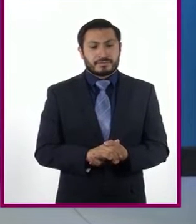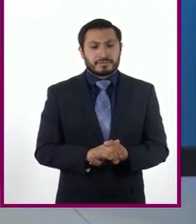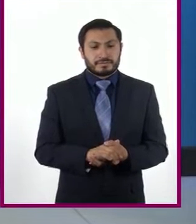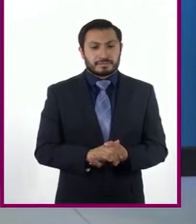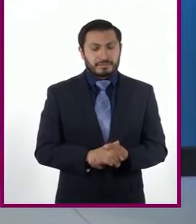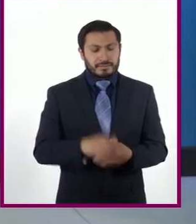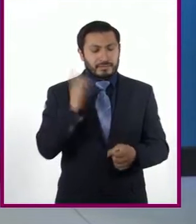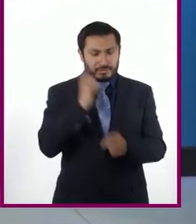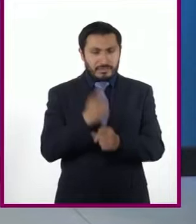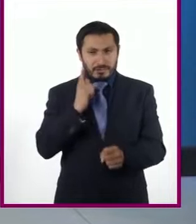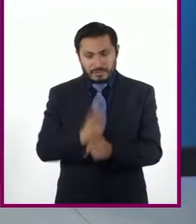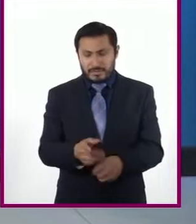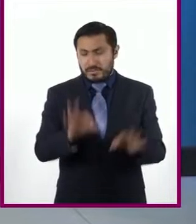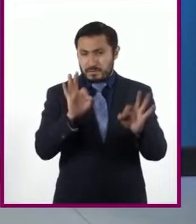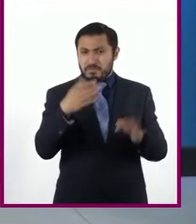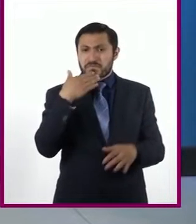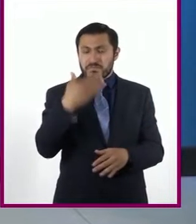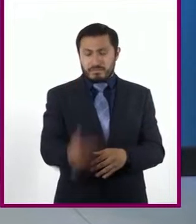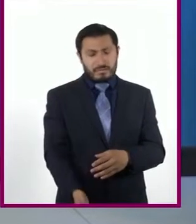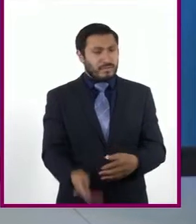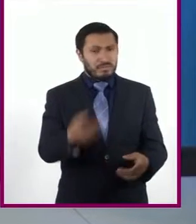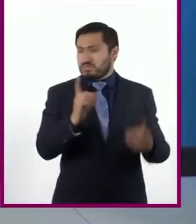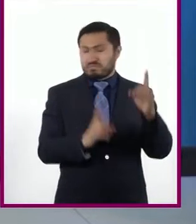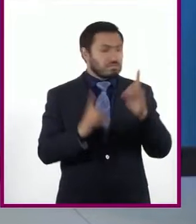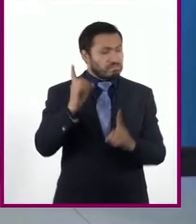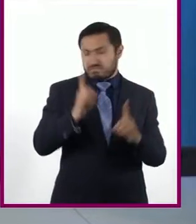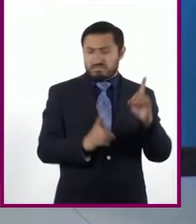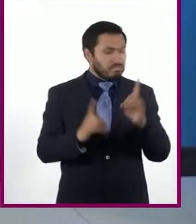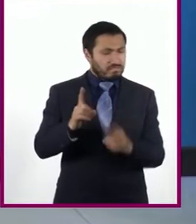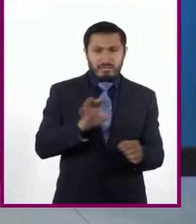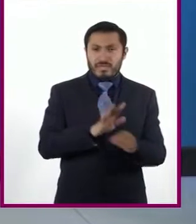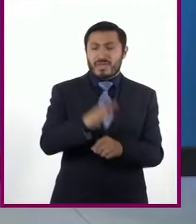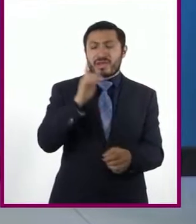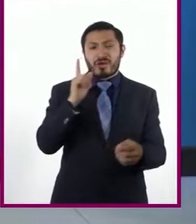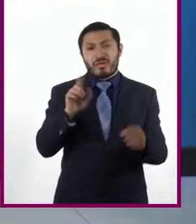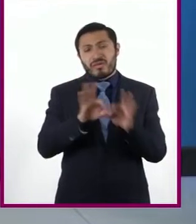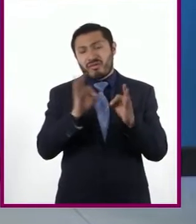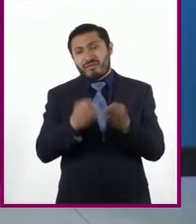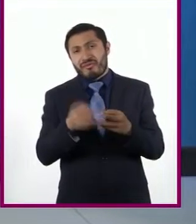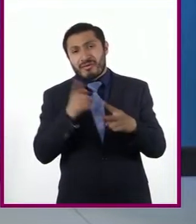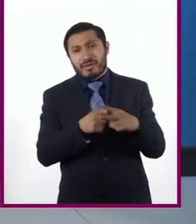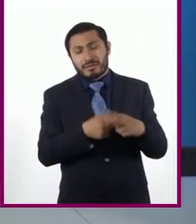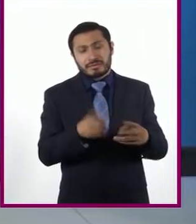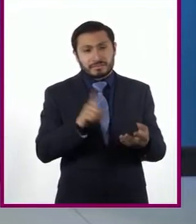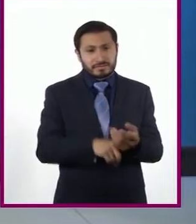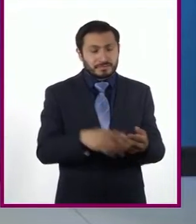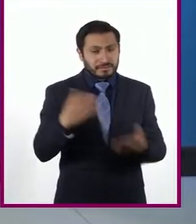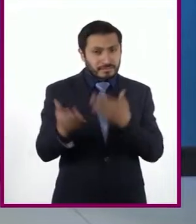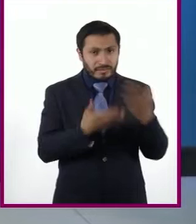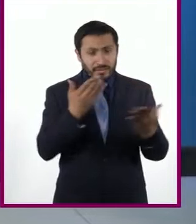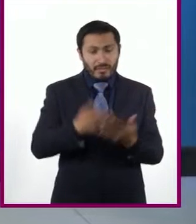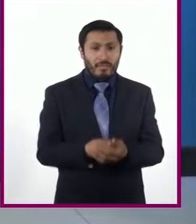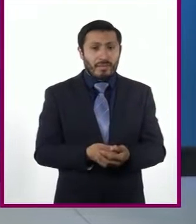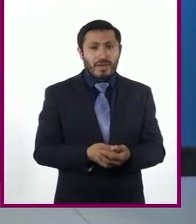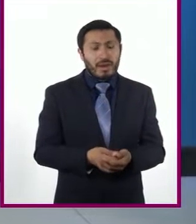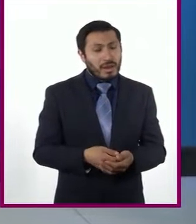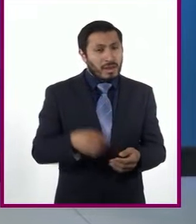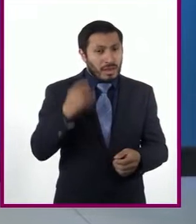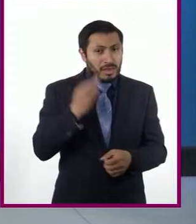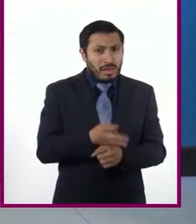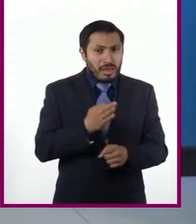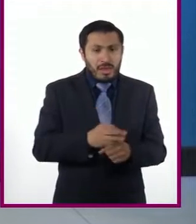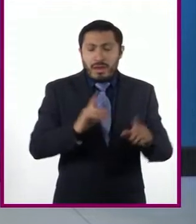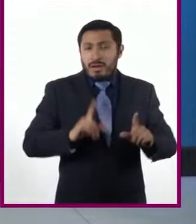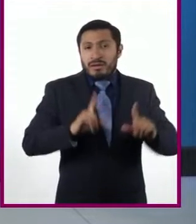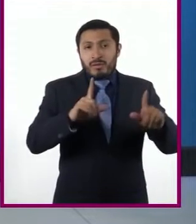Hemos identificado plenamente y sin lugar a dudas cuáles son las figuras geométricas que vamos a estudiar, porque en este mismo